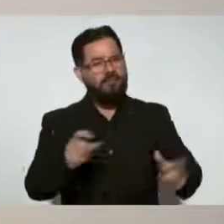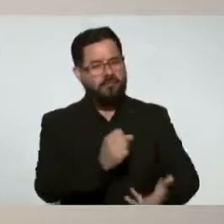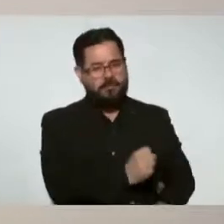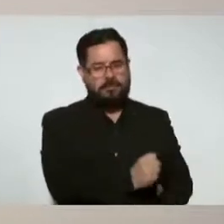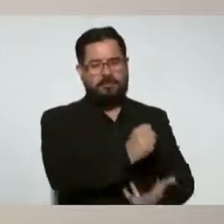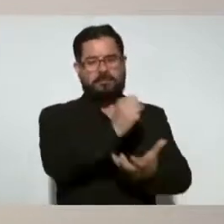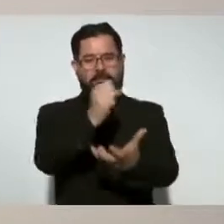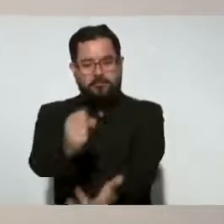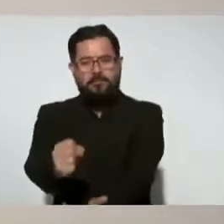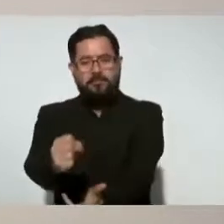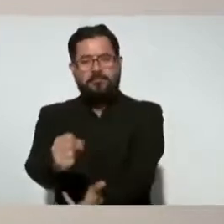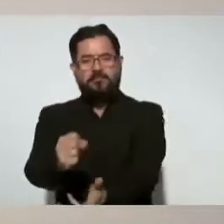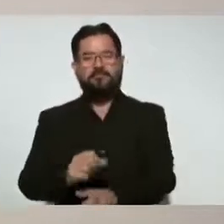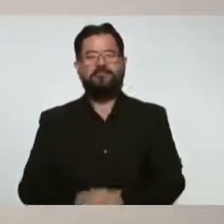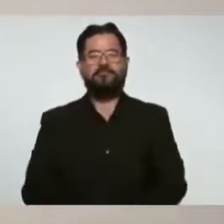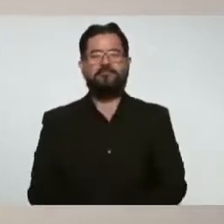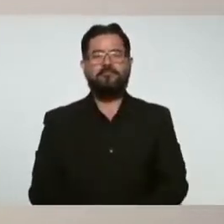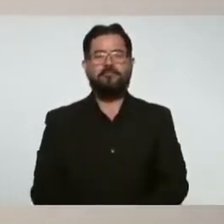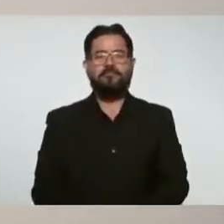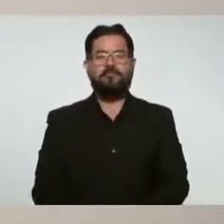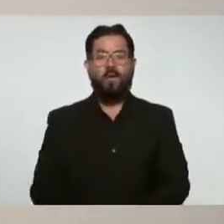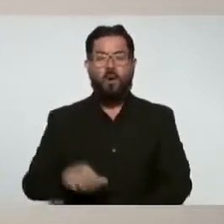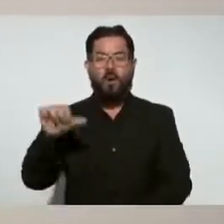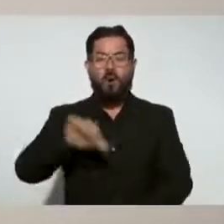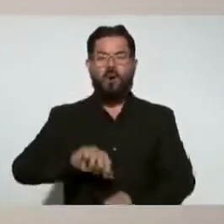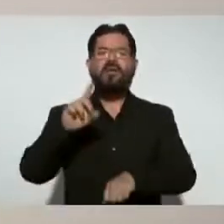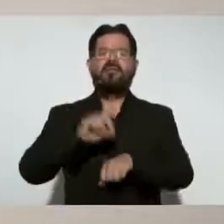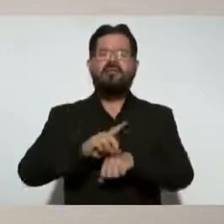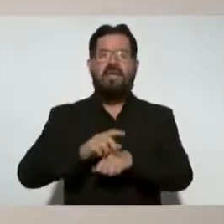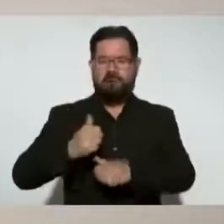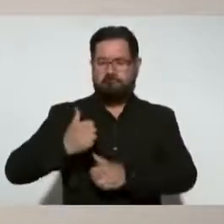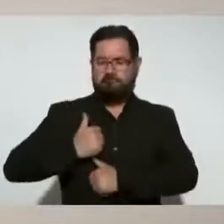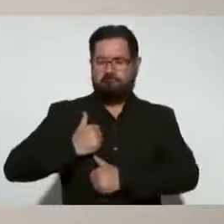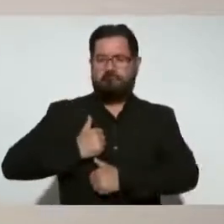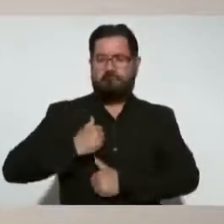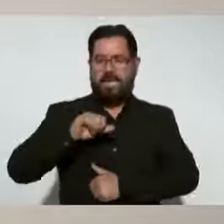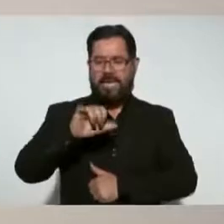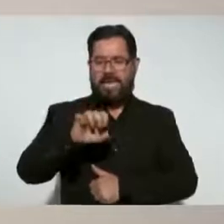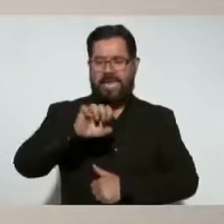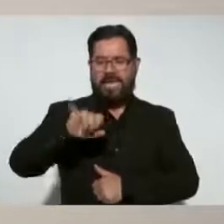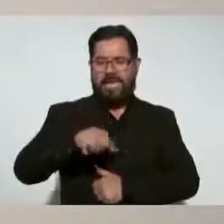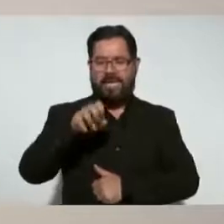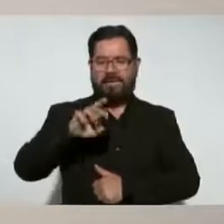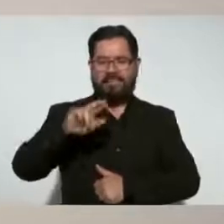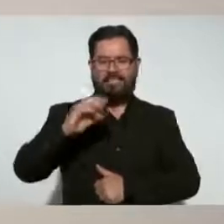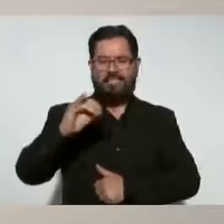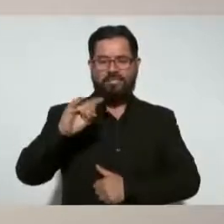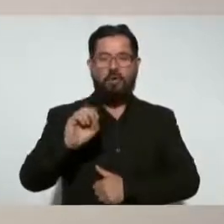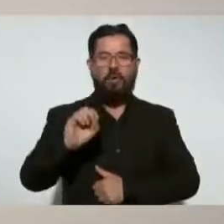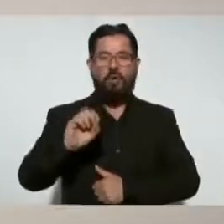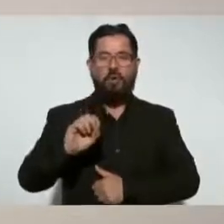Hoy, Día del Ejército Nacional, del Ejército Mexicano,